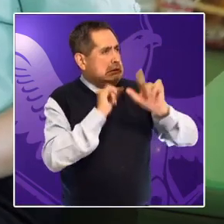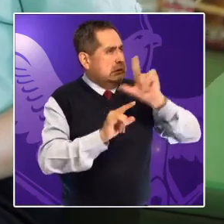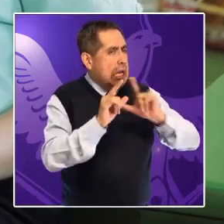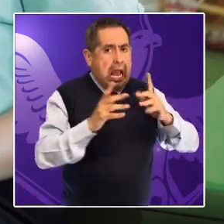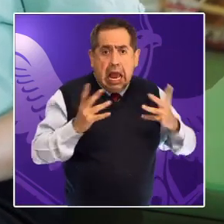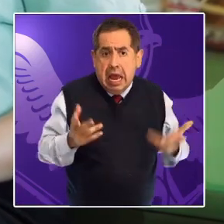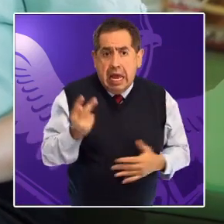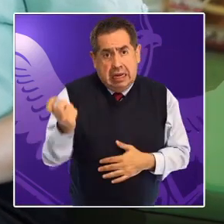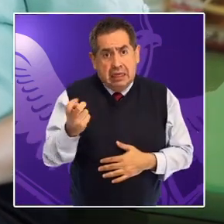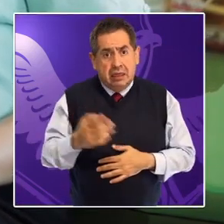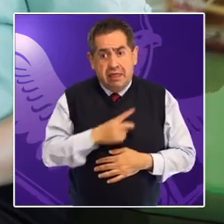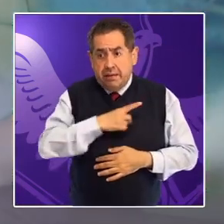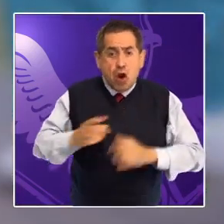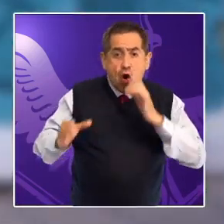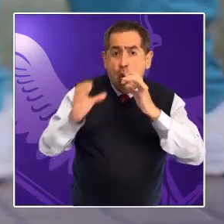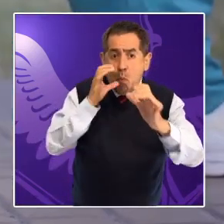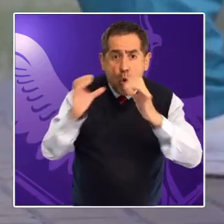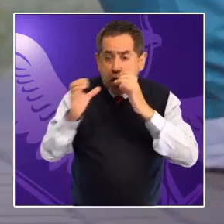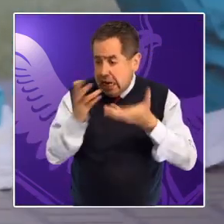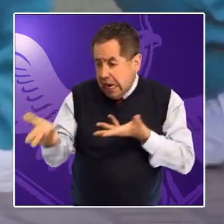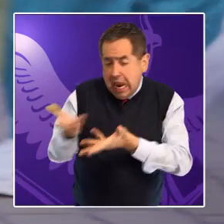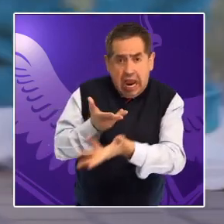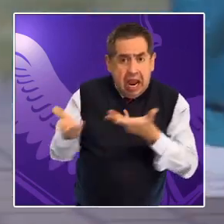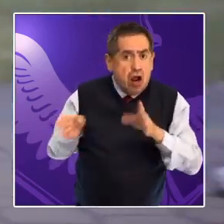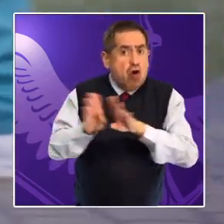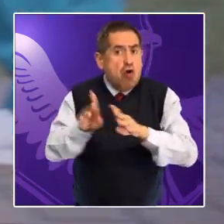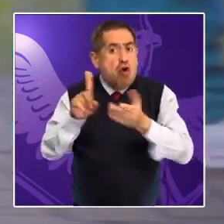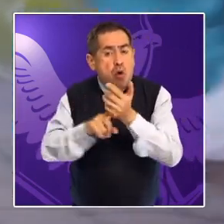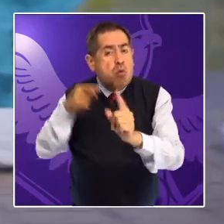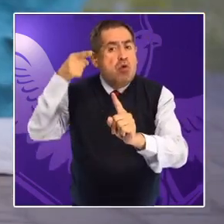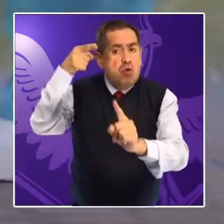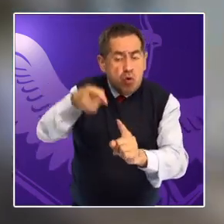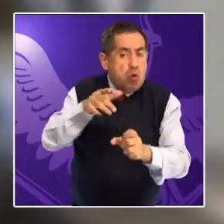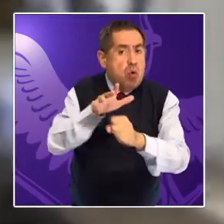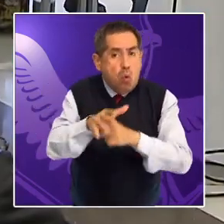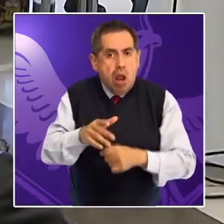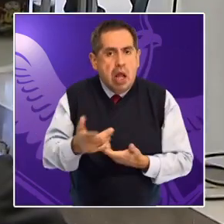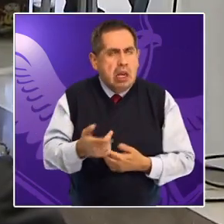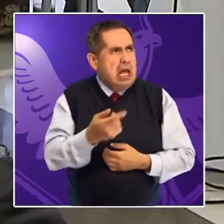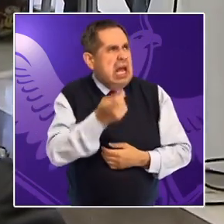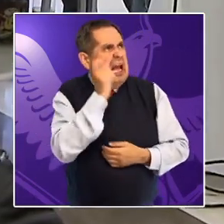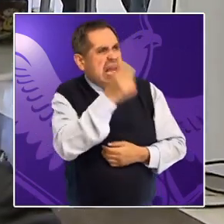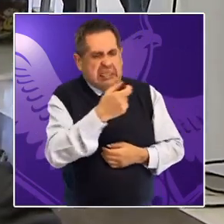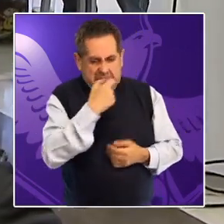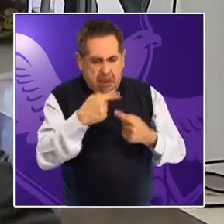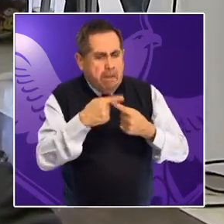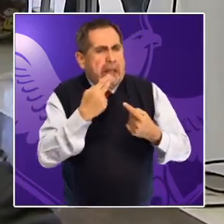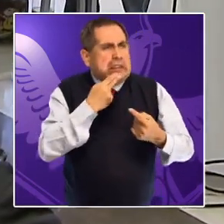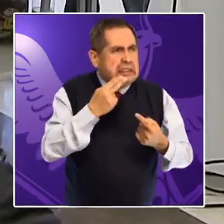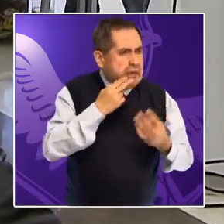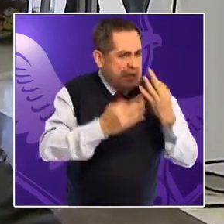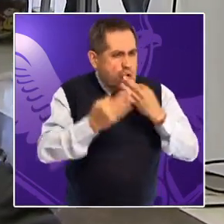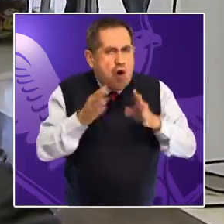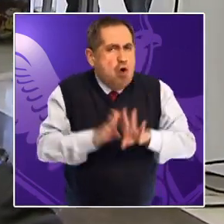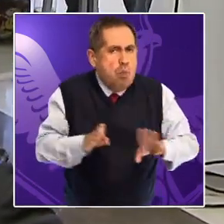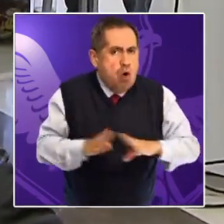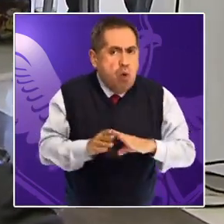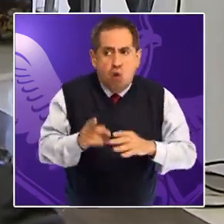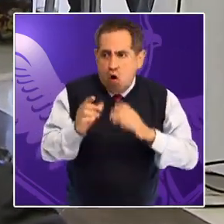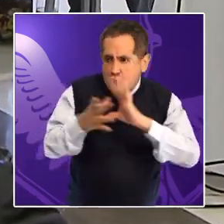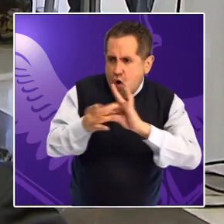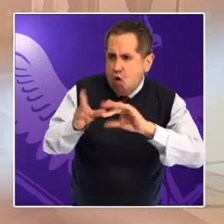la comunicación, deben saber a qué tratamientos están siendo sometidos o no. Se les debe explicar con las palabras o